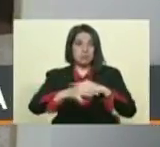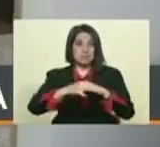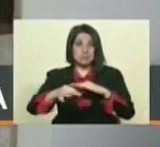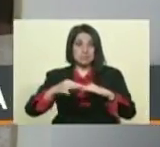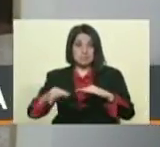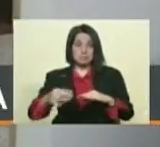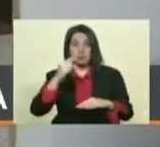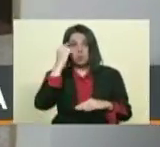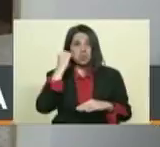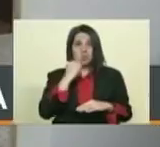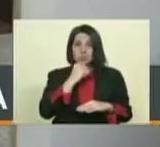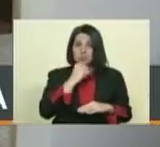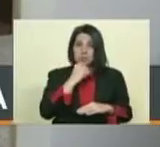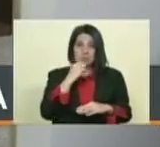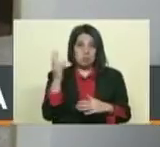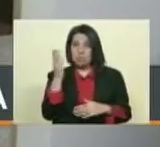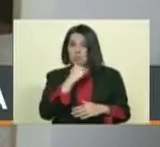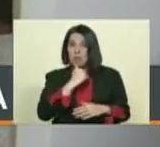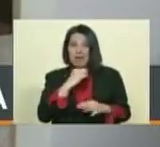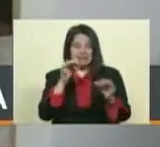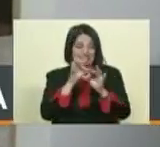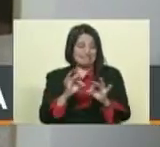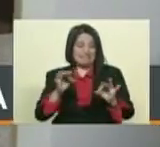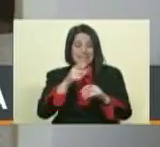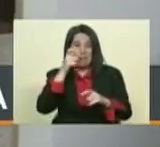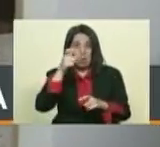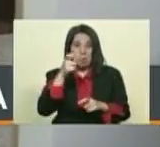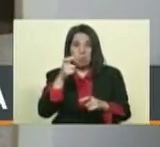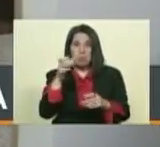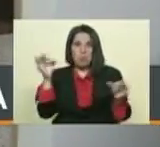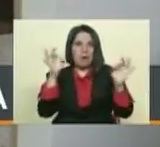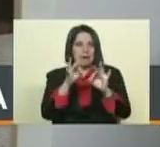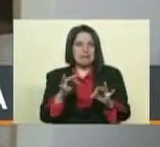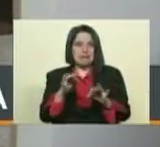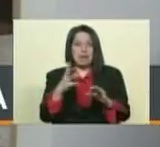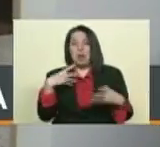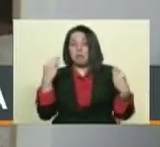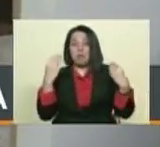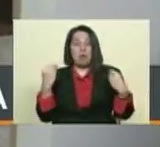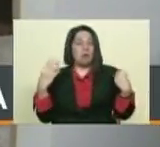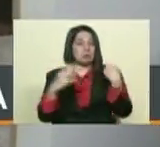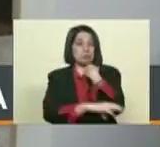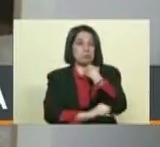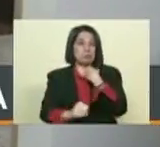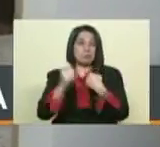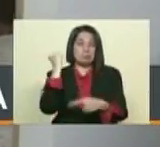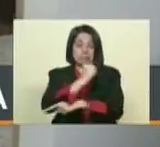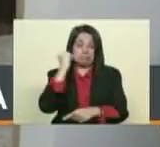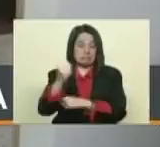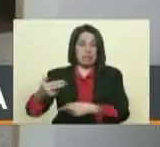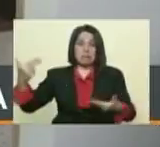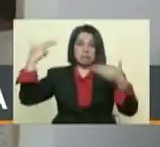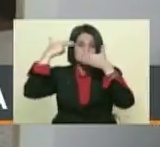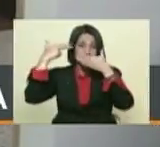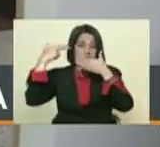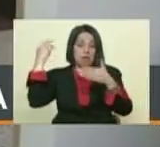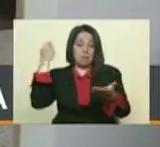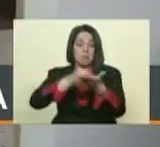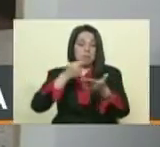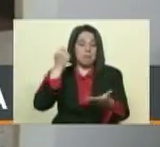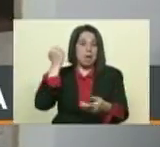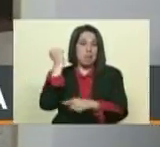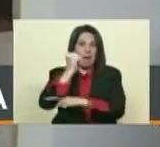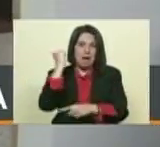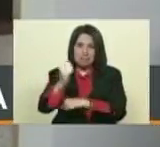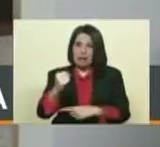es el municipio más inseguro de Miranda, donde se comete la mayor cantidad de delitos, de homicidios, de secuestros, de asesinatos. Por